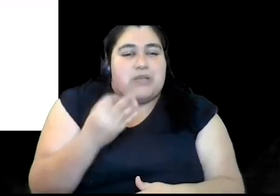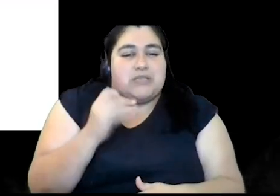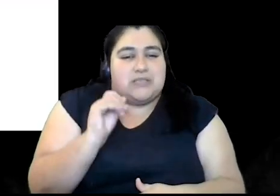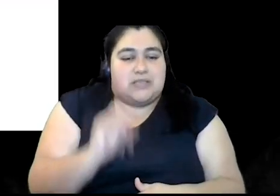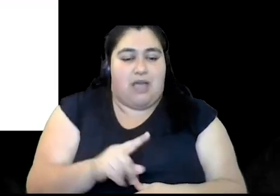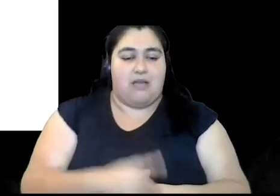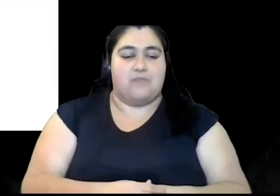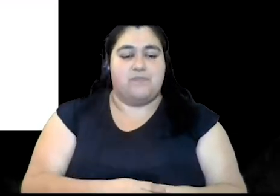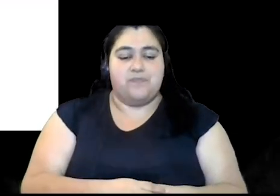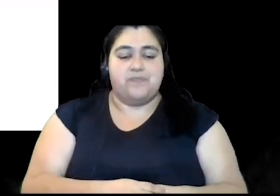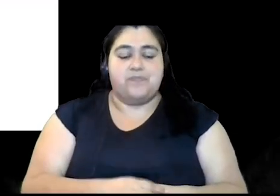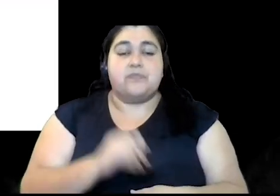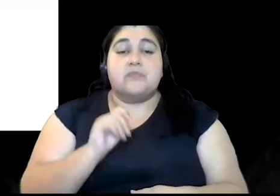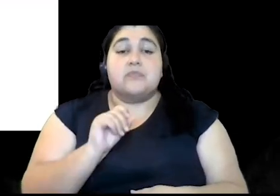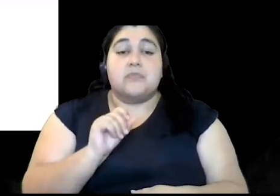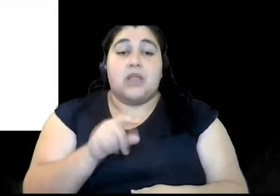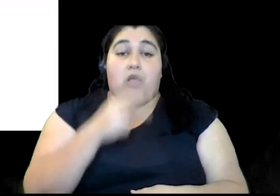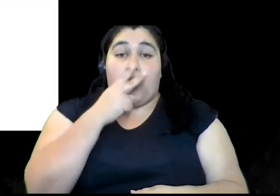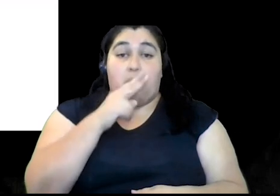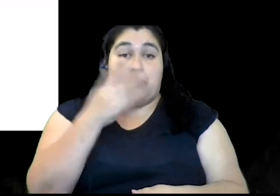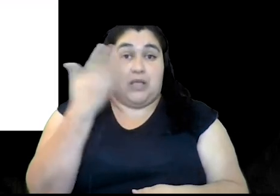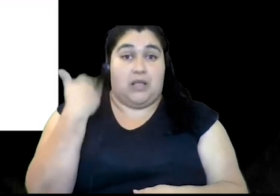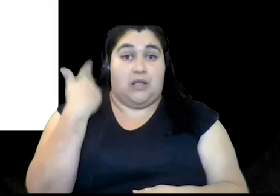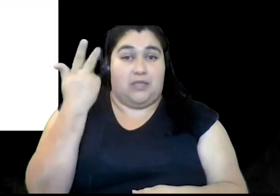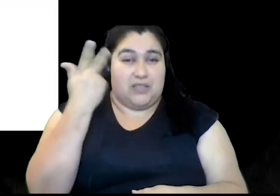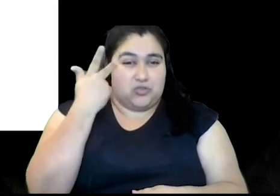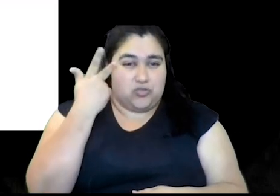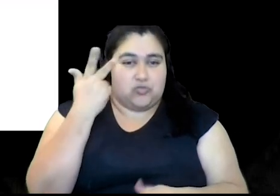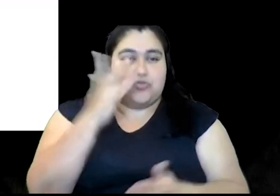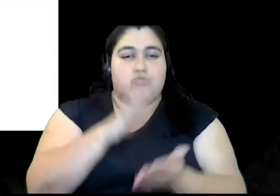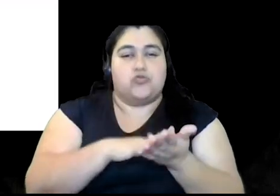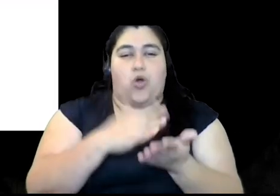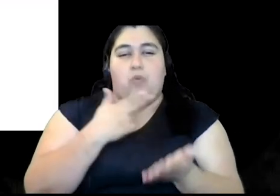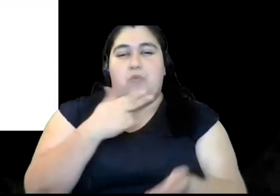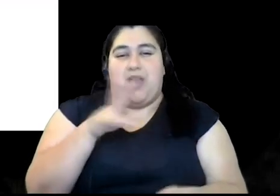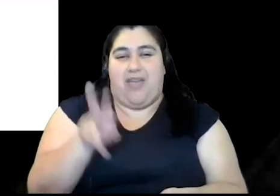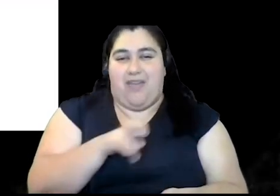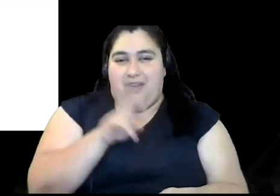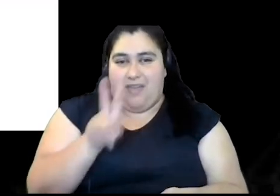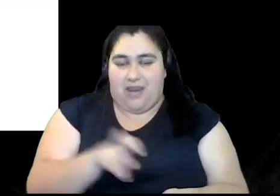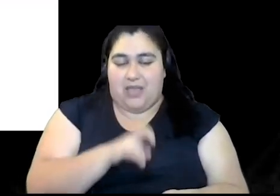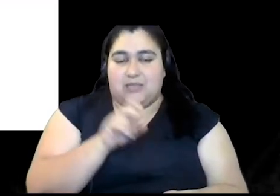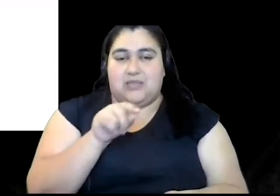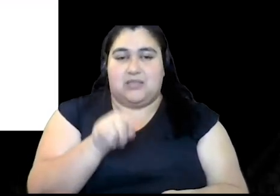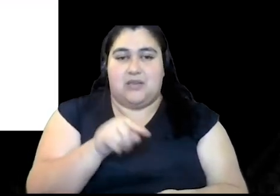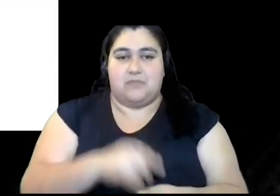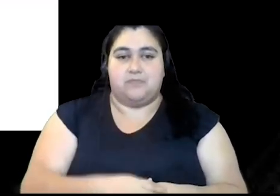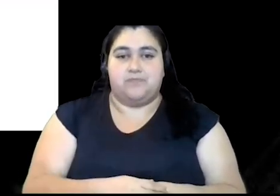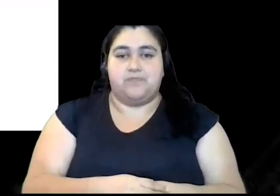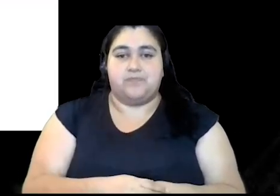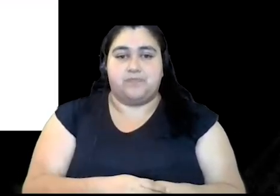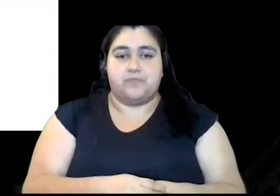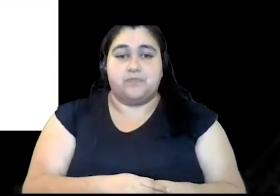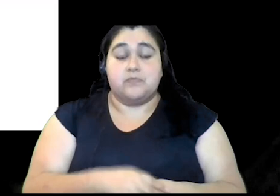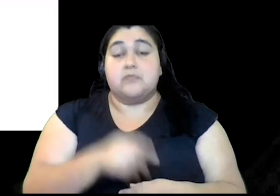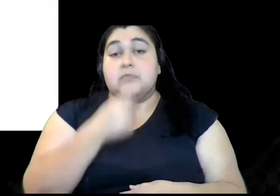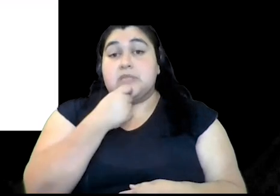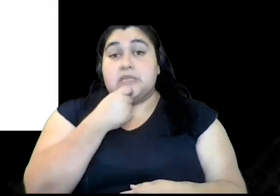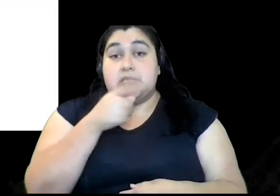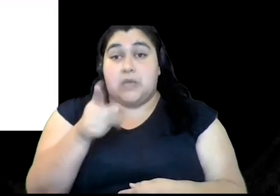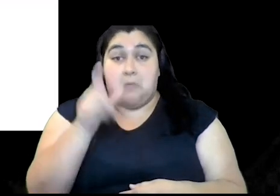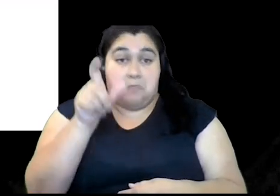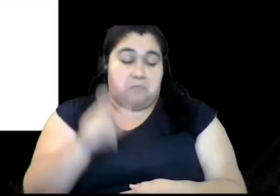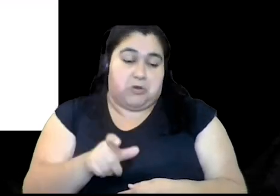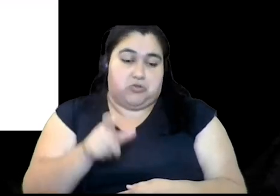la reforma del 2018 respecto de las rentas, cuando esa persona obtiene